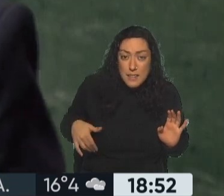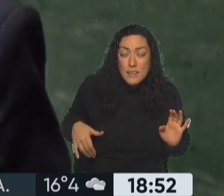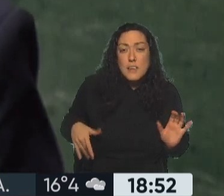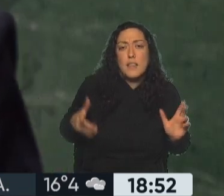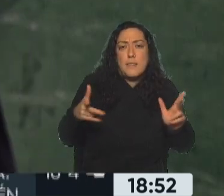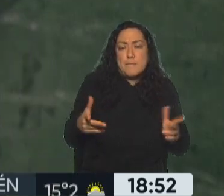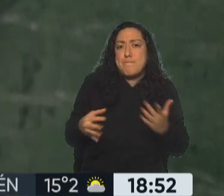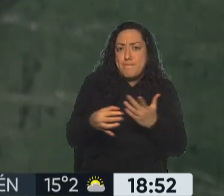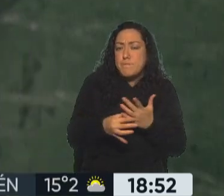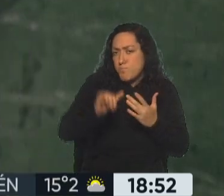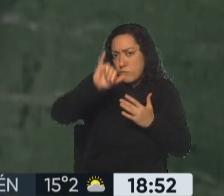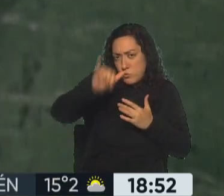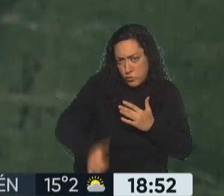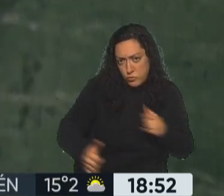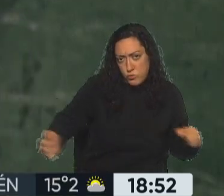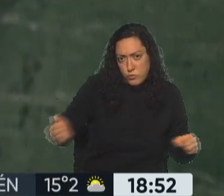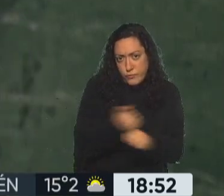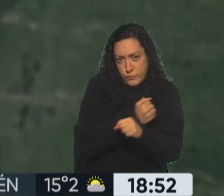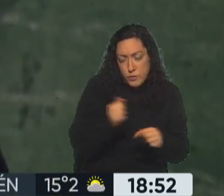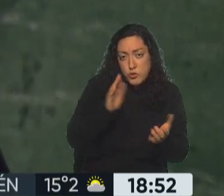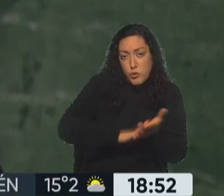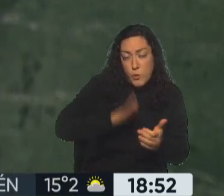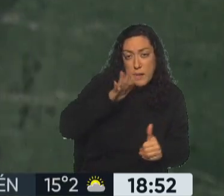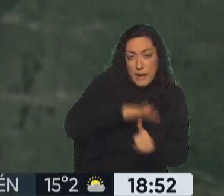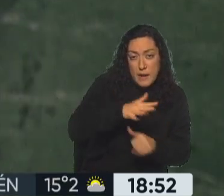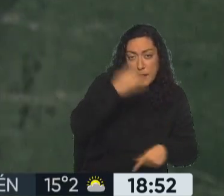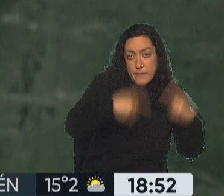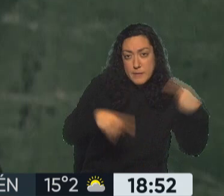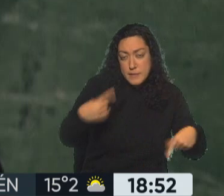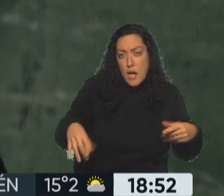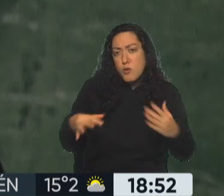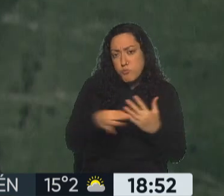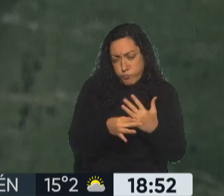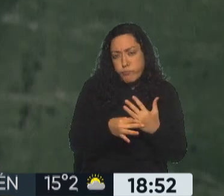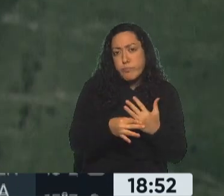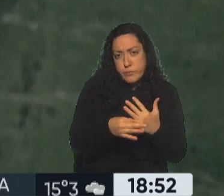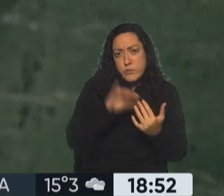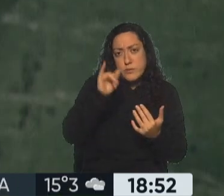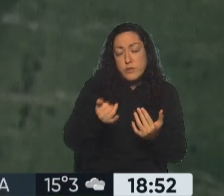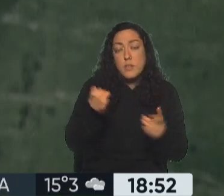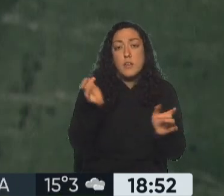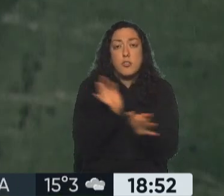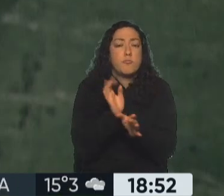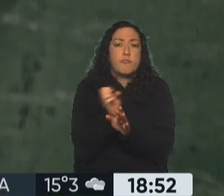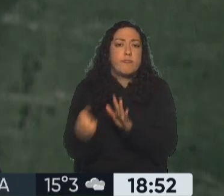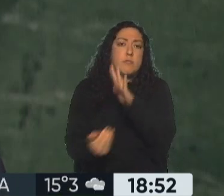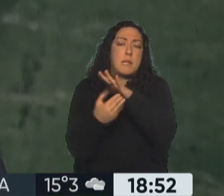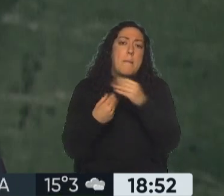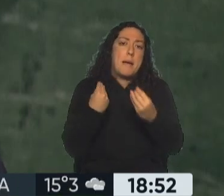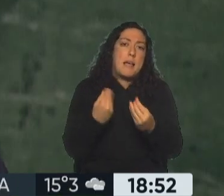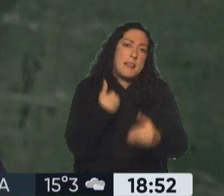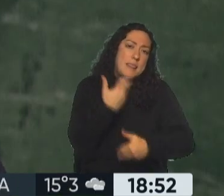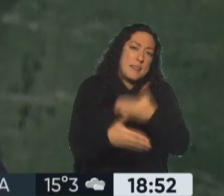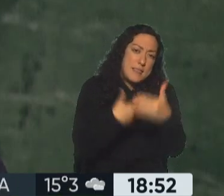su compromiso en materia de igualdad de género y diversidad, como una condición indispensable para el crecimiento y